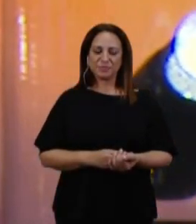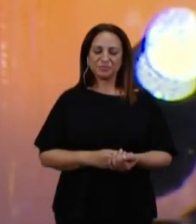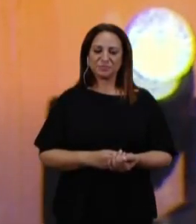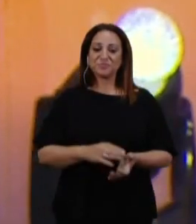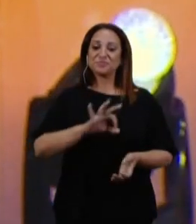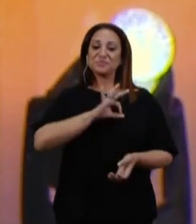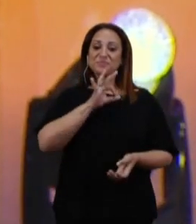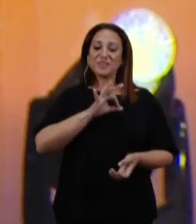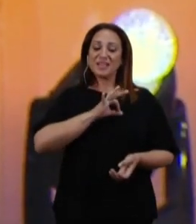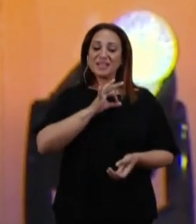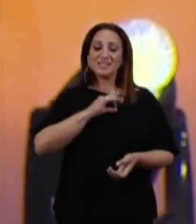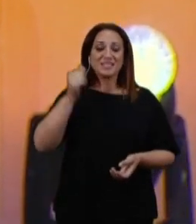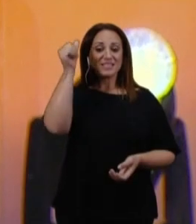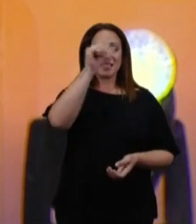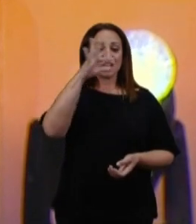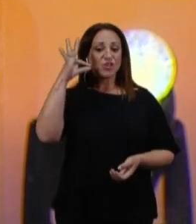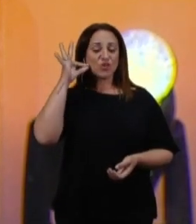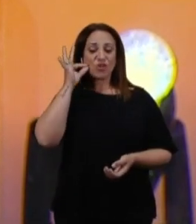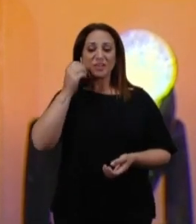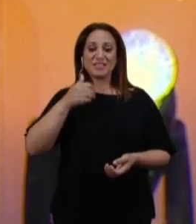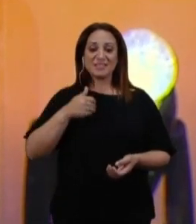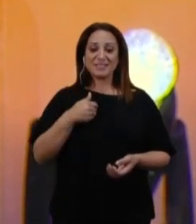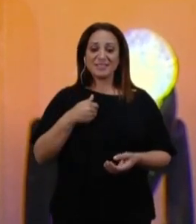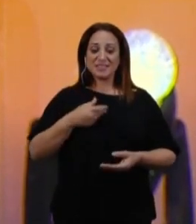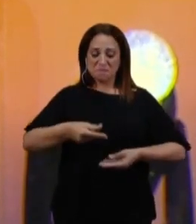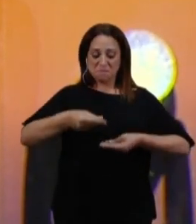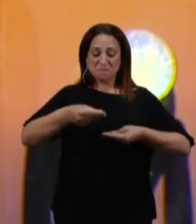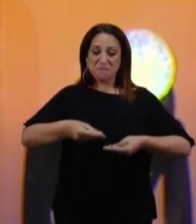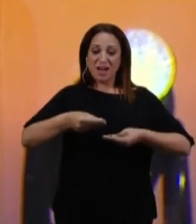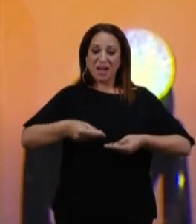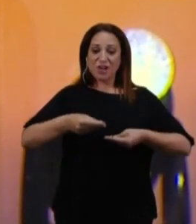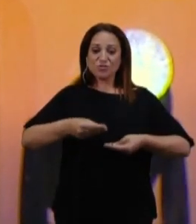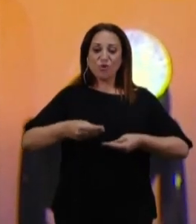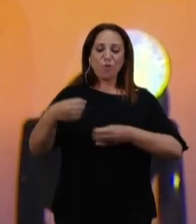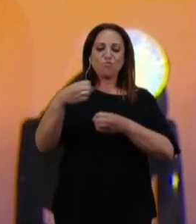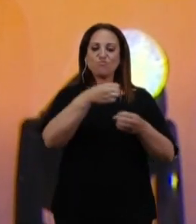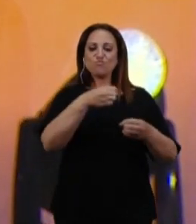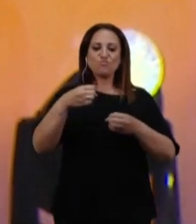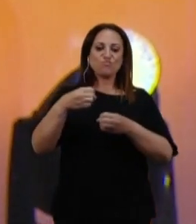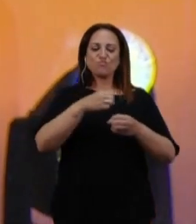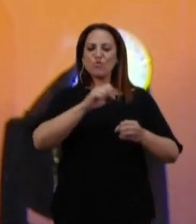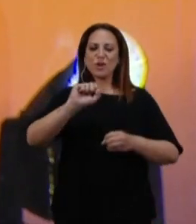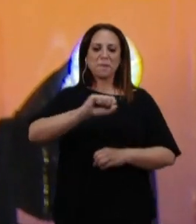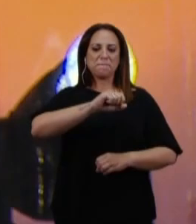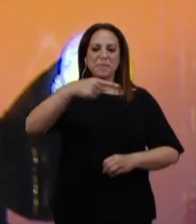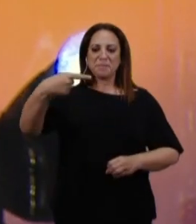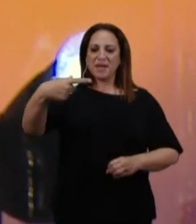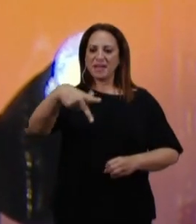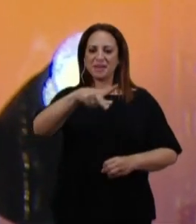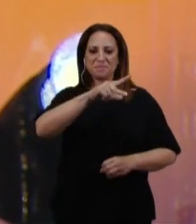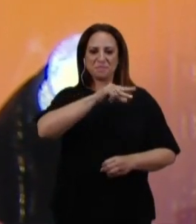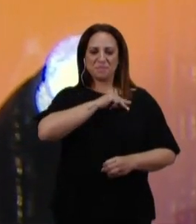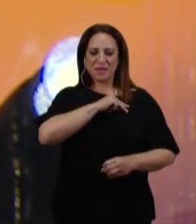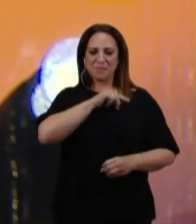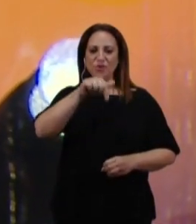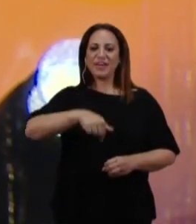Señores, en mi mano está ahora mismo la murga ganadora y el podium de este concurso de murgas del Carnaval de las Palmas de